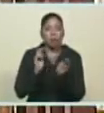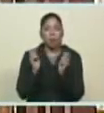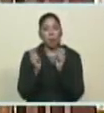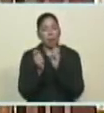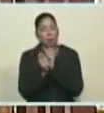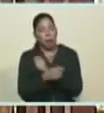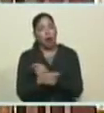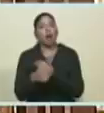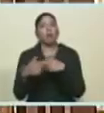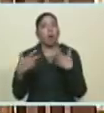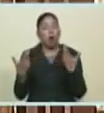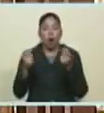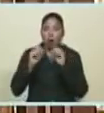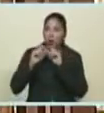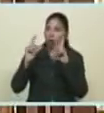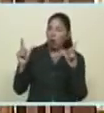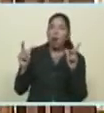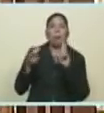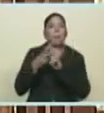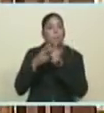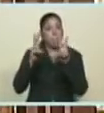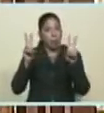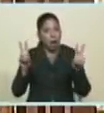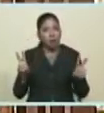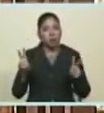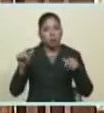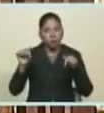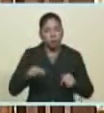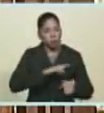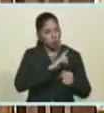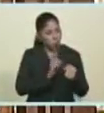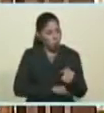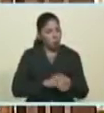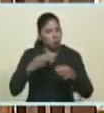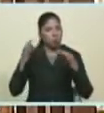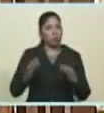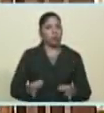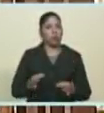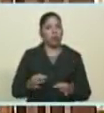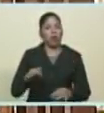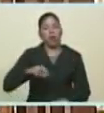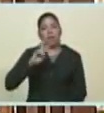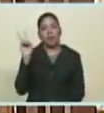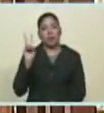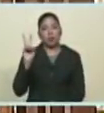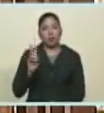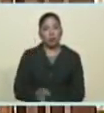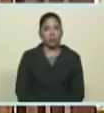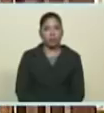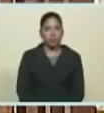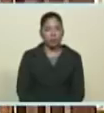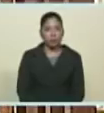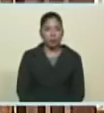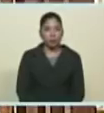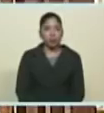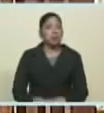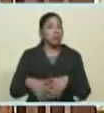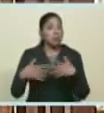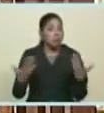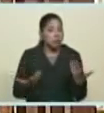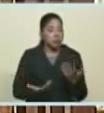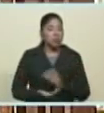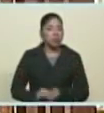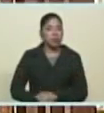transformaciones que nos dan más poder para garantizarle la paz a nuestra patria. Así que en ese